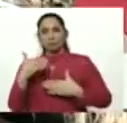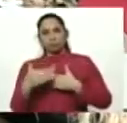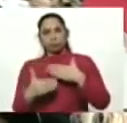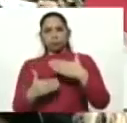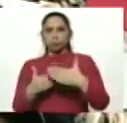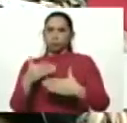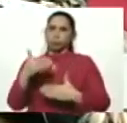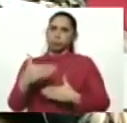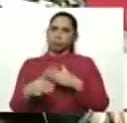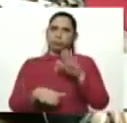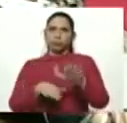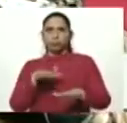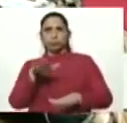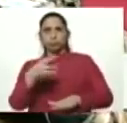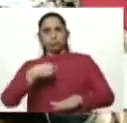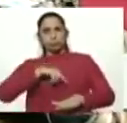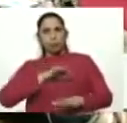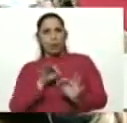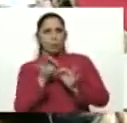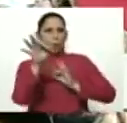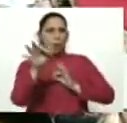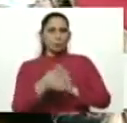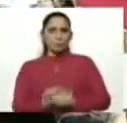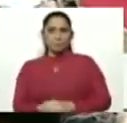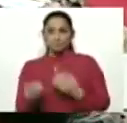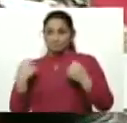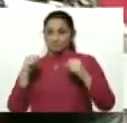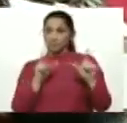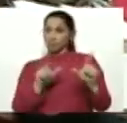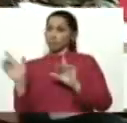poco, paso a paso, vamos lejos. Prepárate